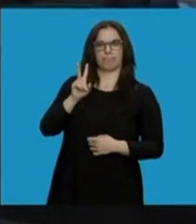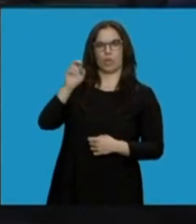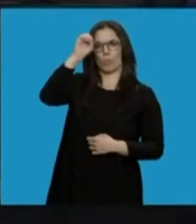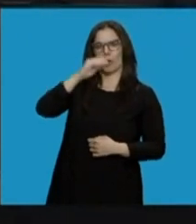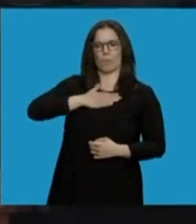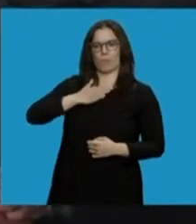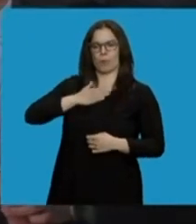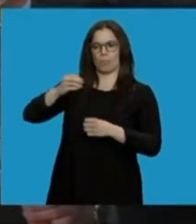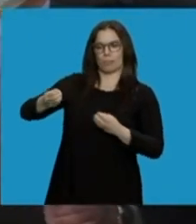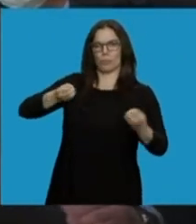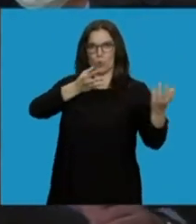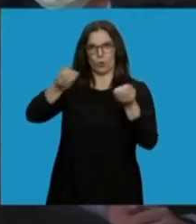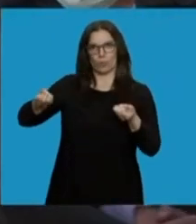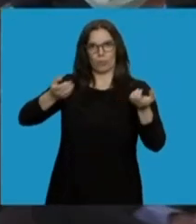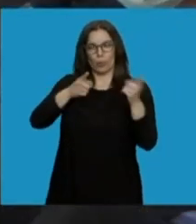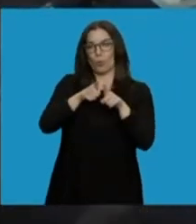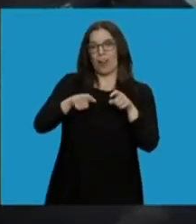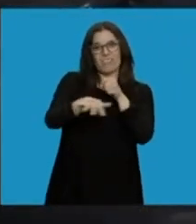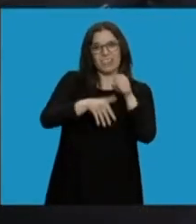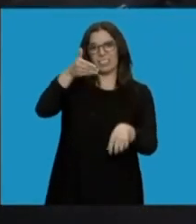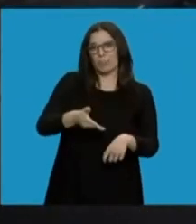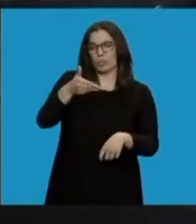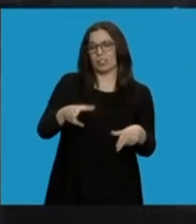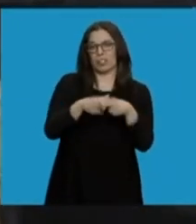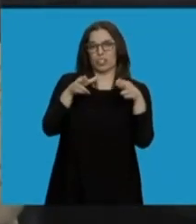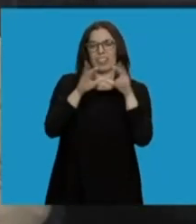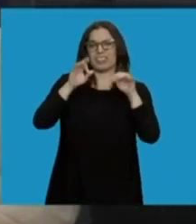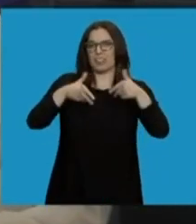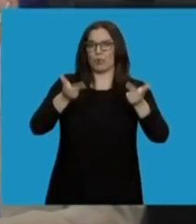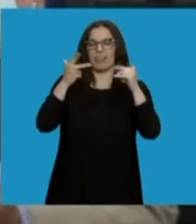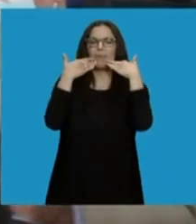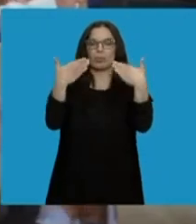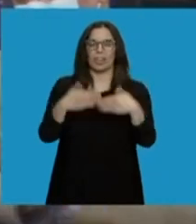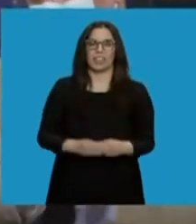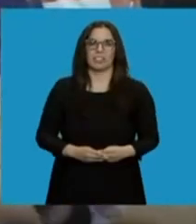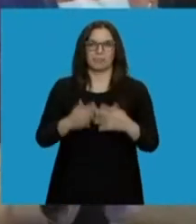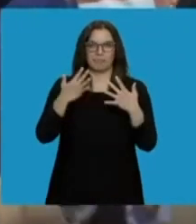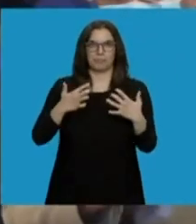como uno de los pilares esenciales de nuestra sociedad democrática. Muchas gracias.